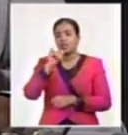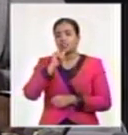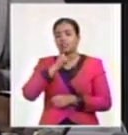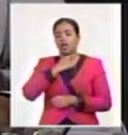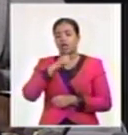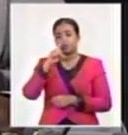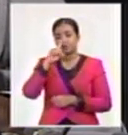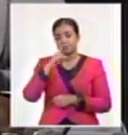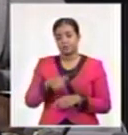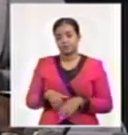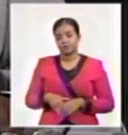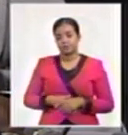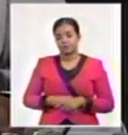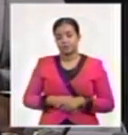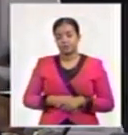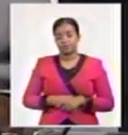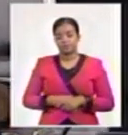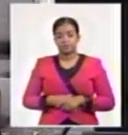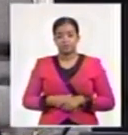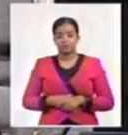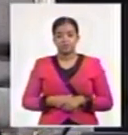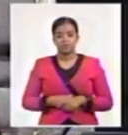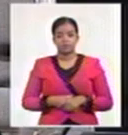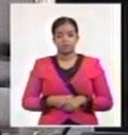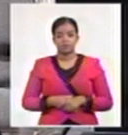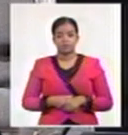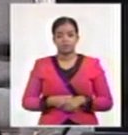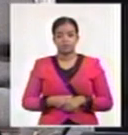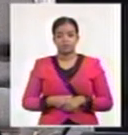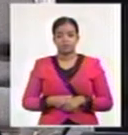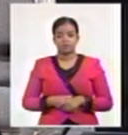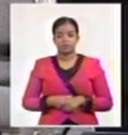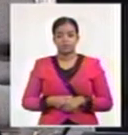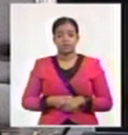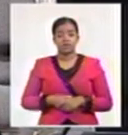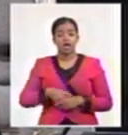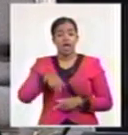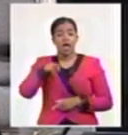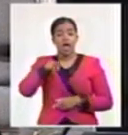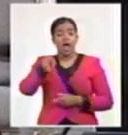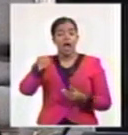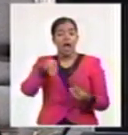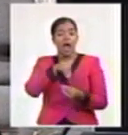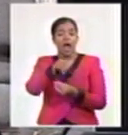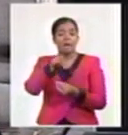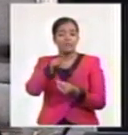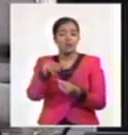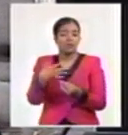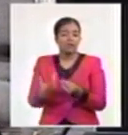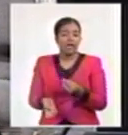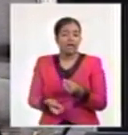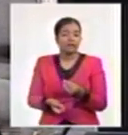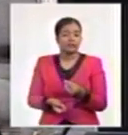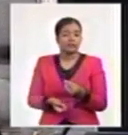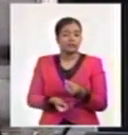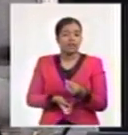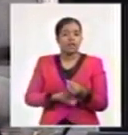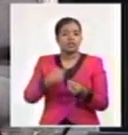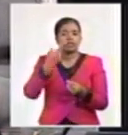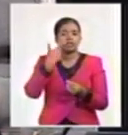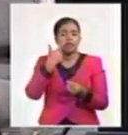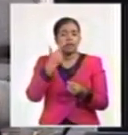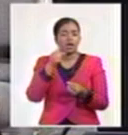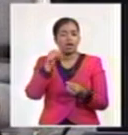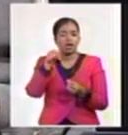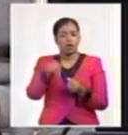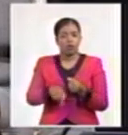De manera que ese cambio consiste precisamente en la alteración de las